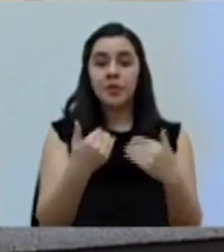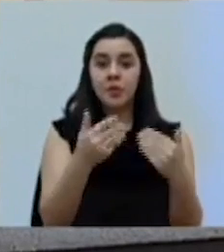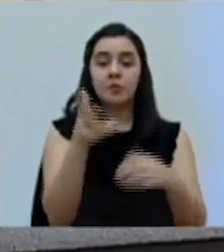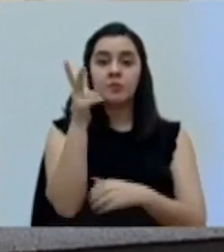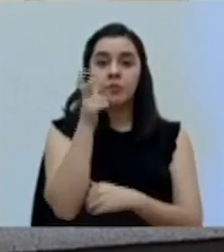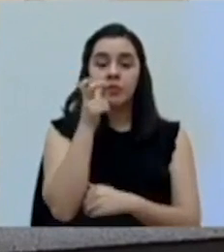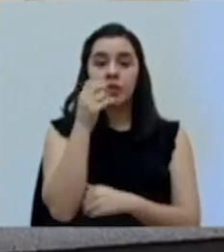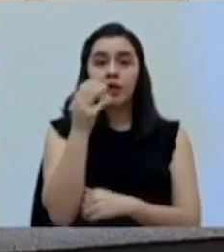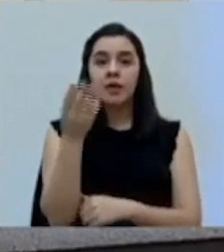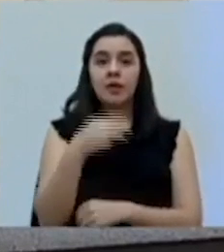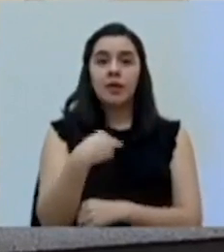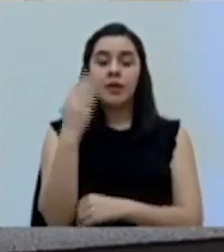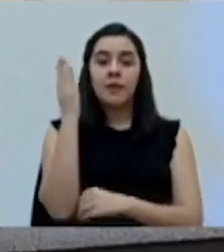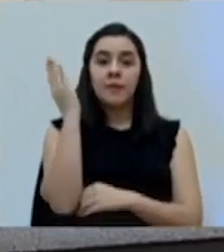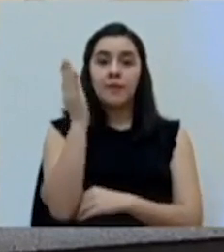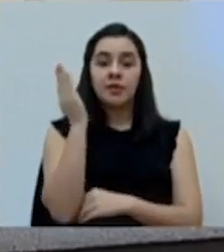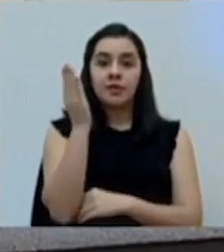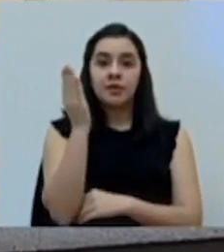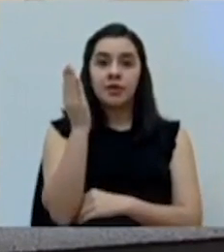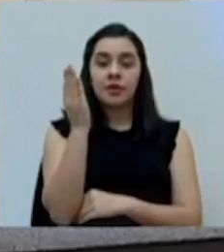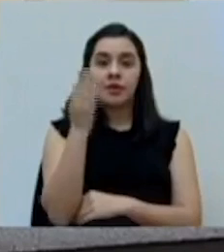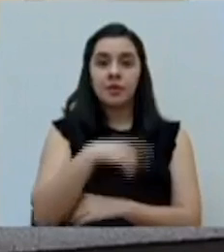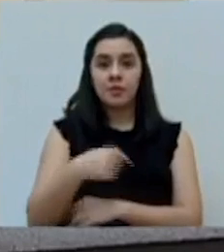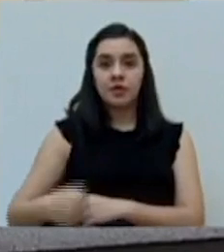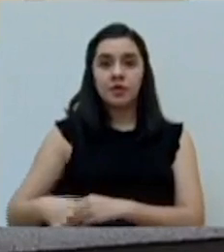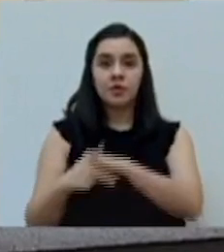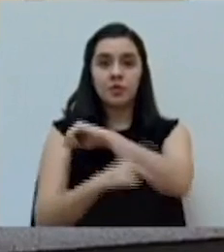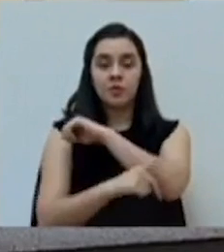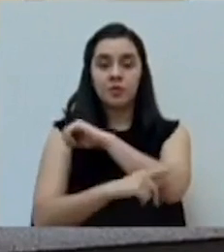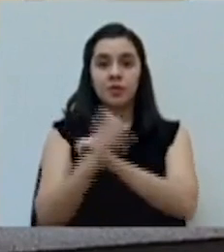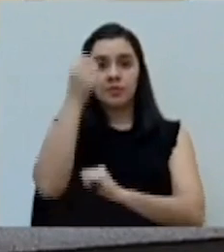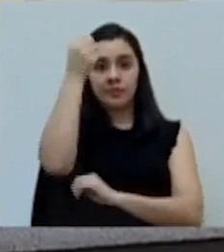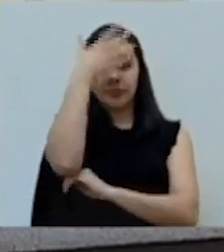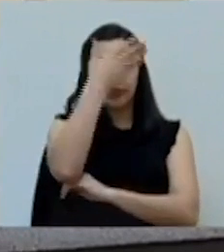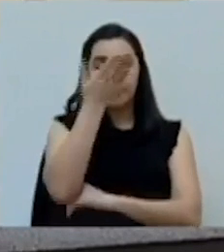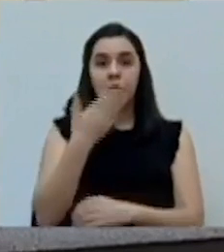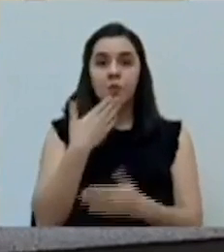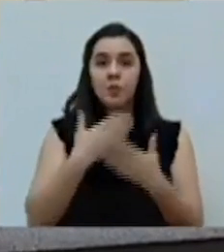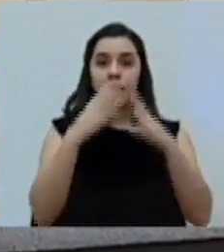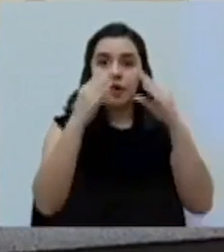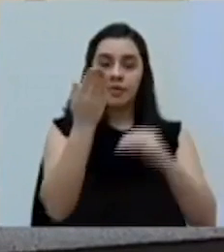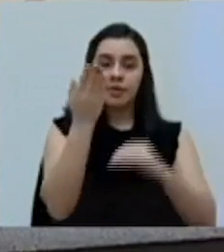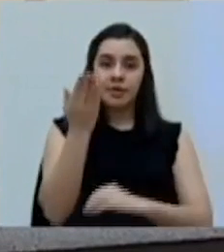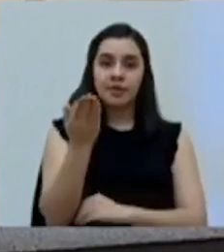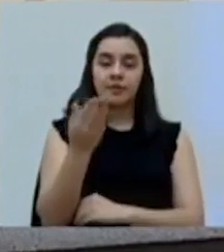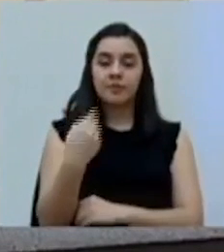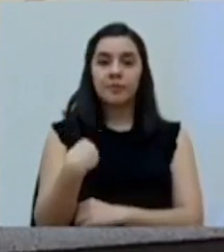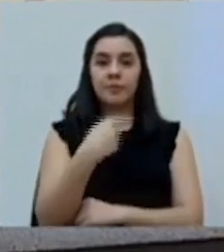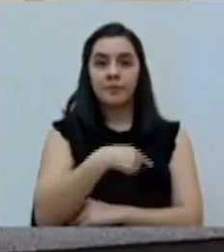mensaje del presidente de la República, el señor Carlos Alvarado Quezada. Muy buenas tardes, señor presidente.